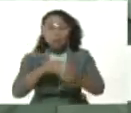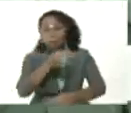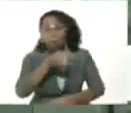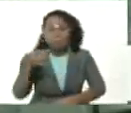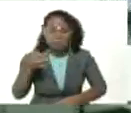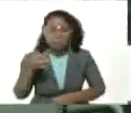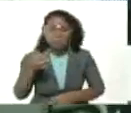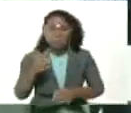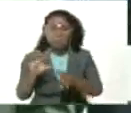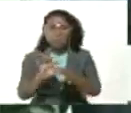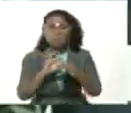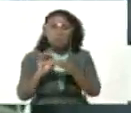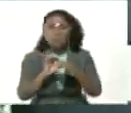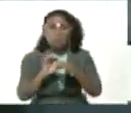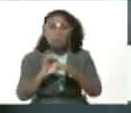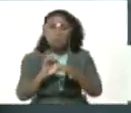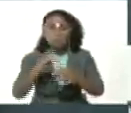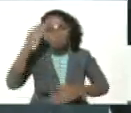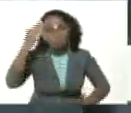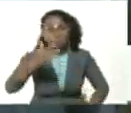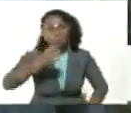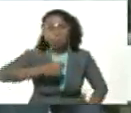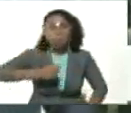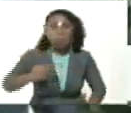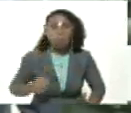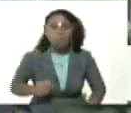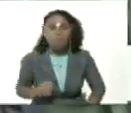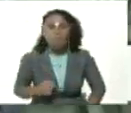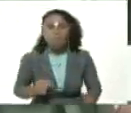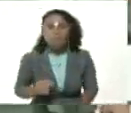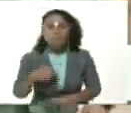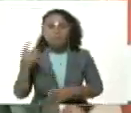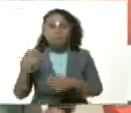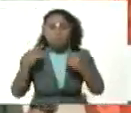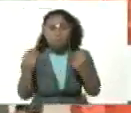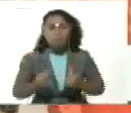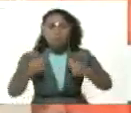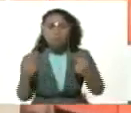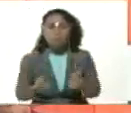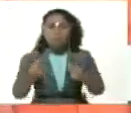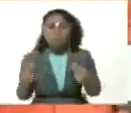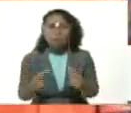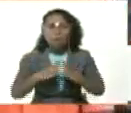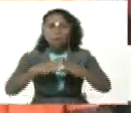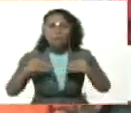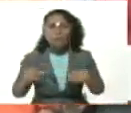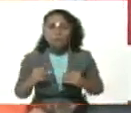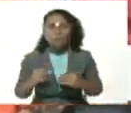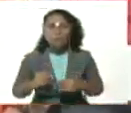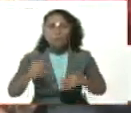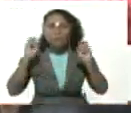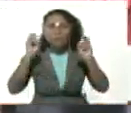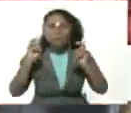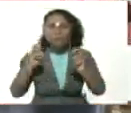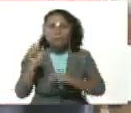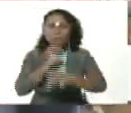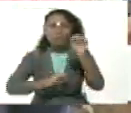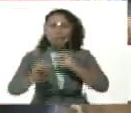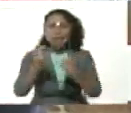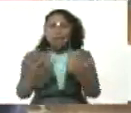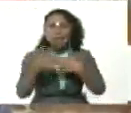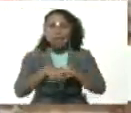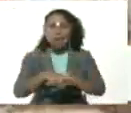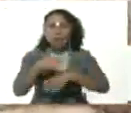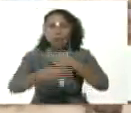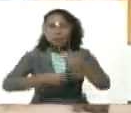unión cívico-militar-policial de prevención, que ha activado a todo el órgano de defensa integral, ha